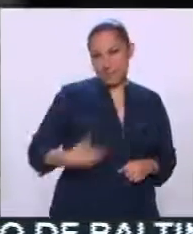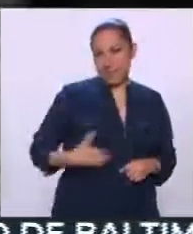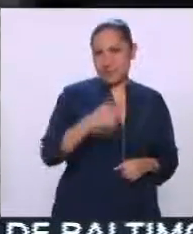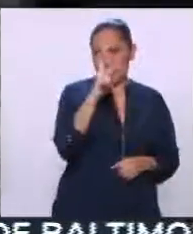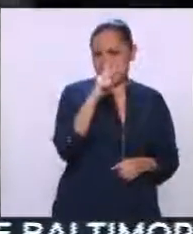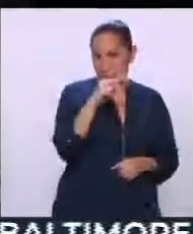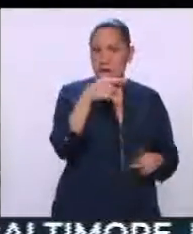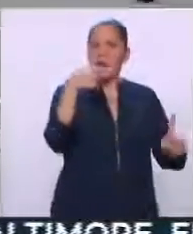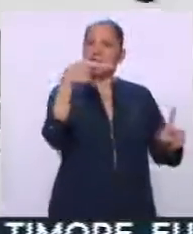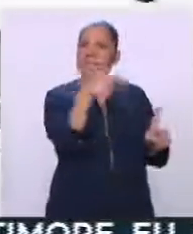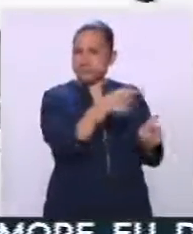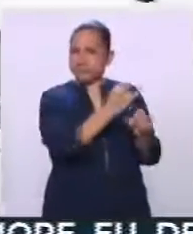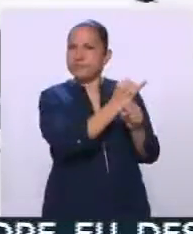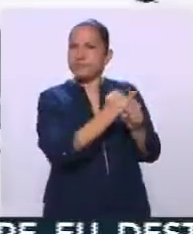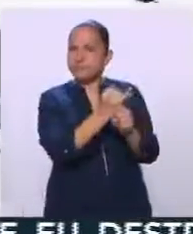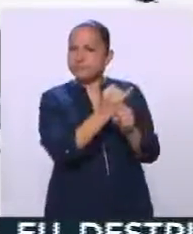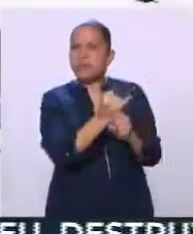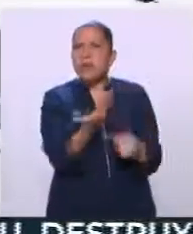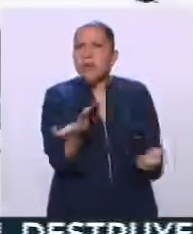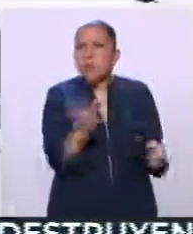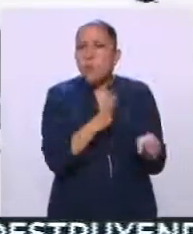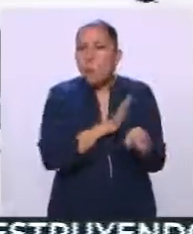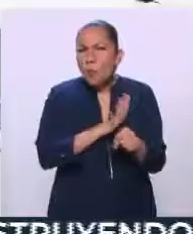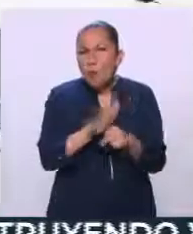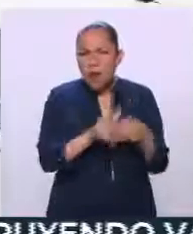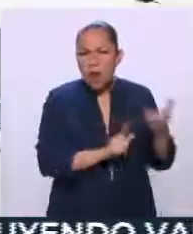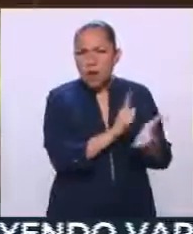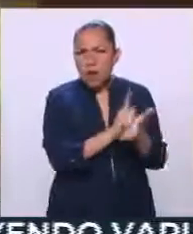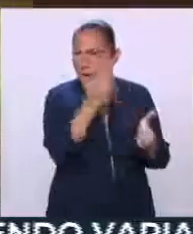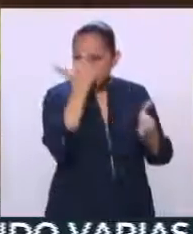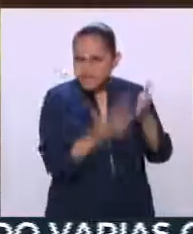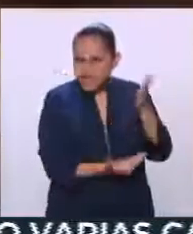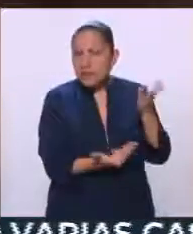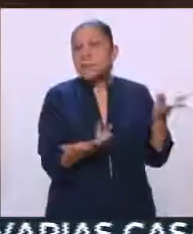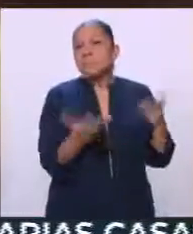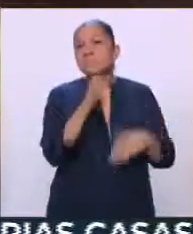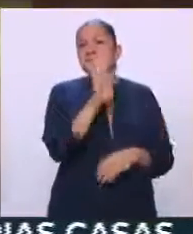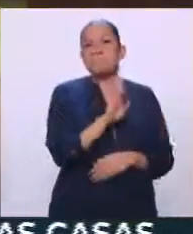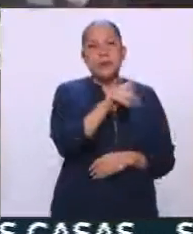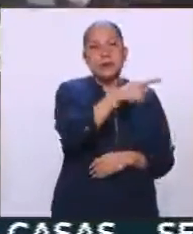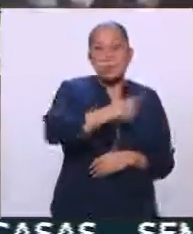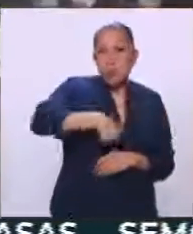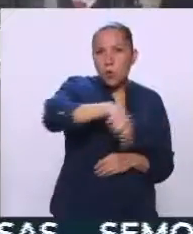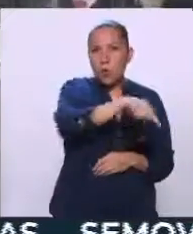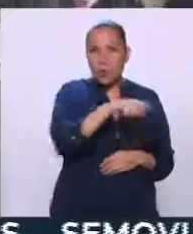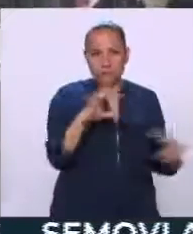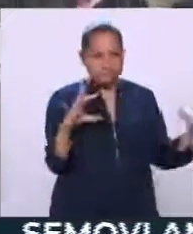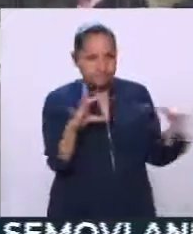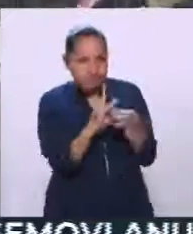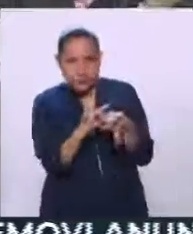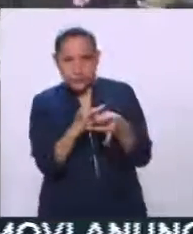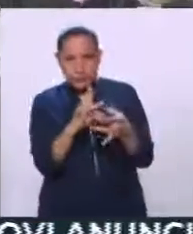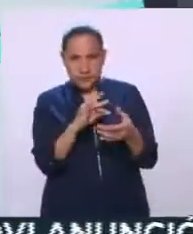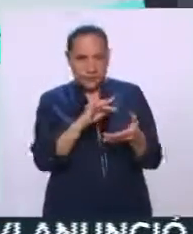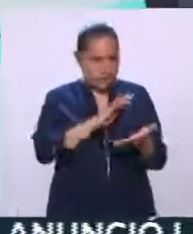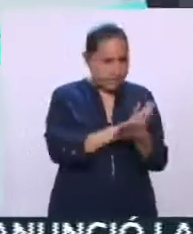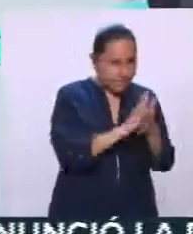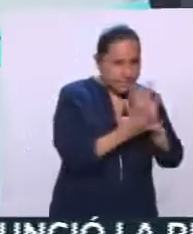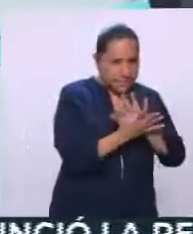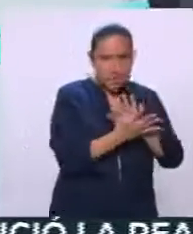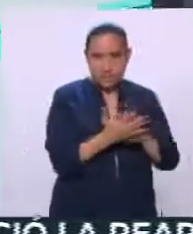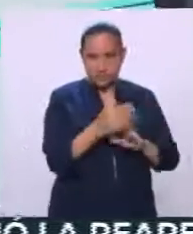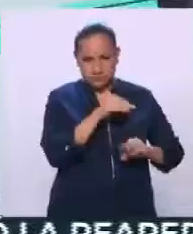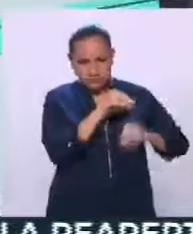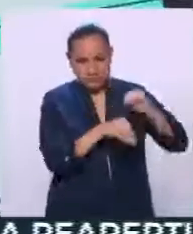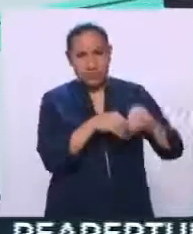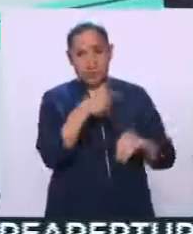delito es la probable participación en hechos que la ley señala como delitos de delincuencia organizada con la finalidad de cometer operaciones con recursos de procedencia